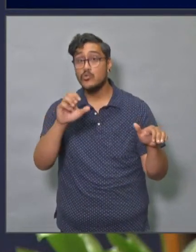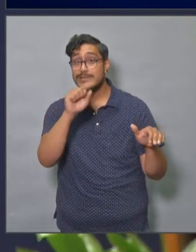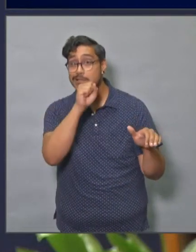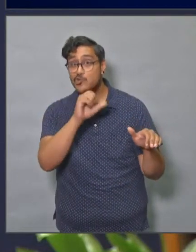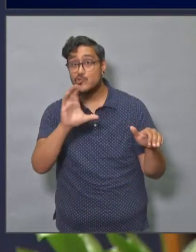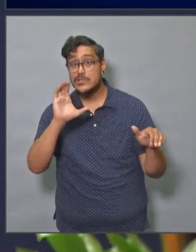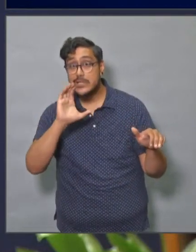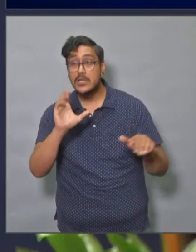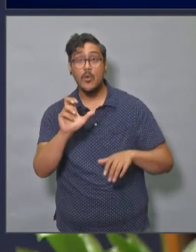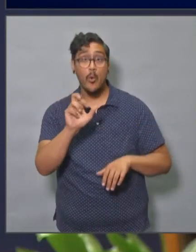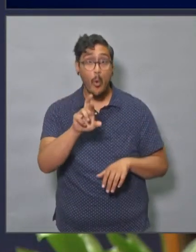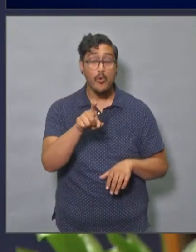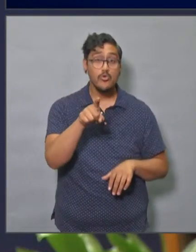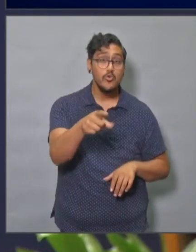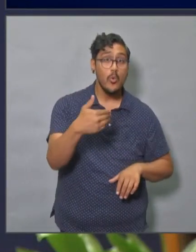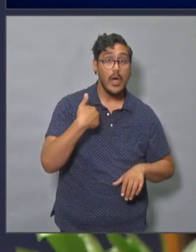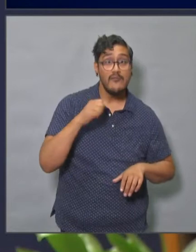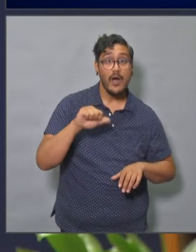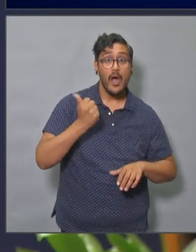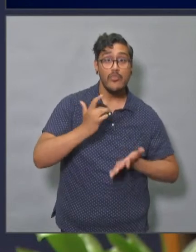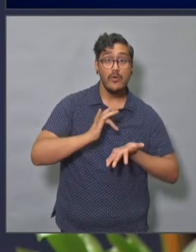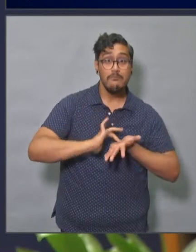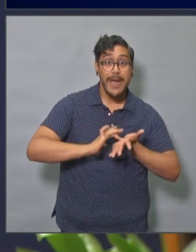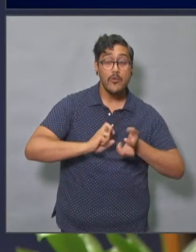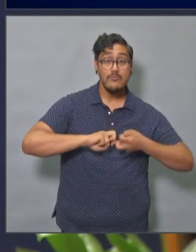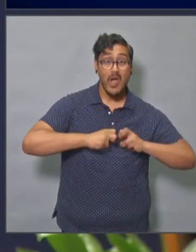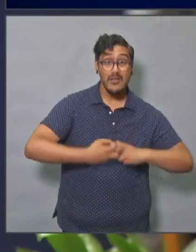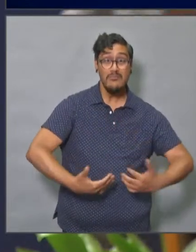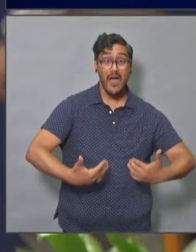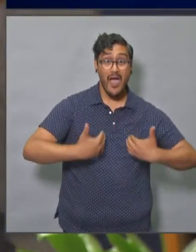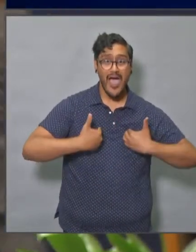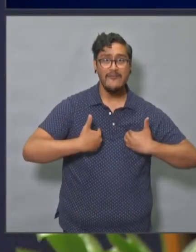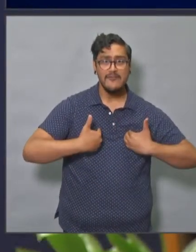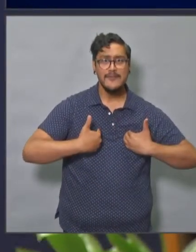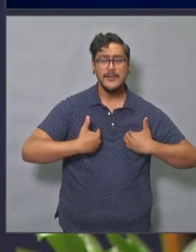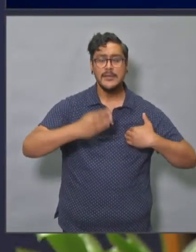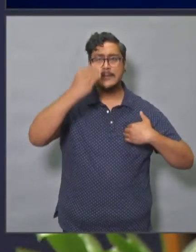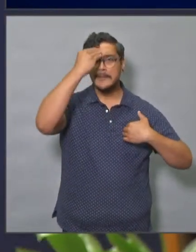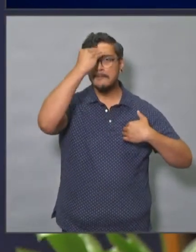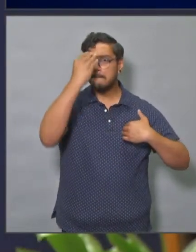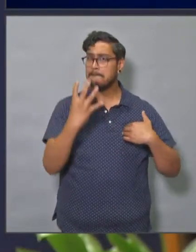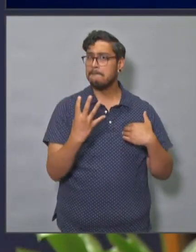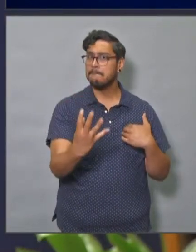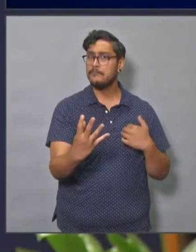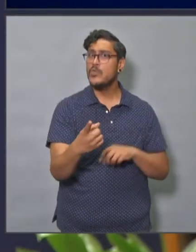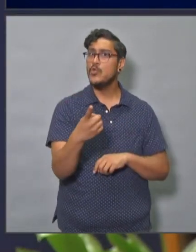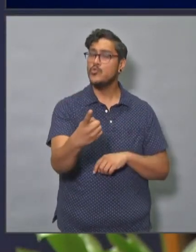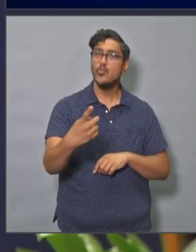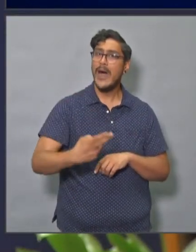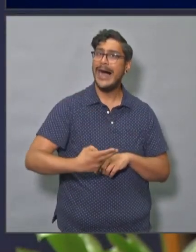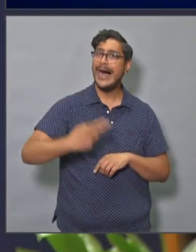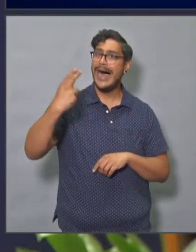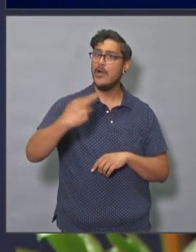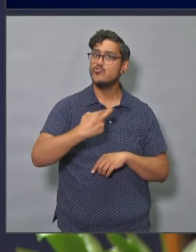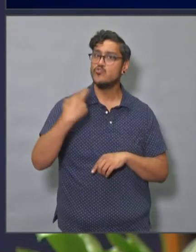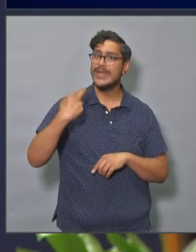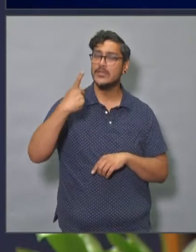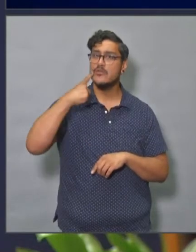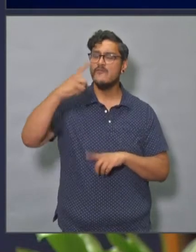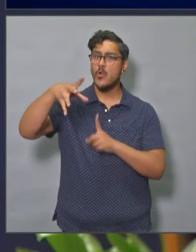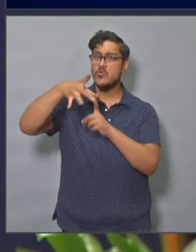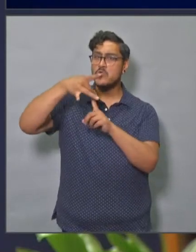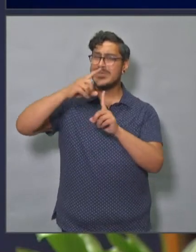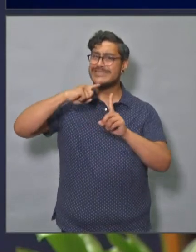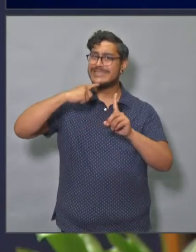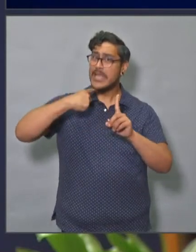de condiciones delicadas de salud, queremos informarles que estas personas corren un mayor riesgo de enfermedad grave y